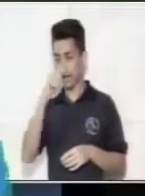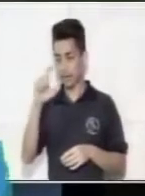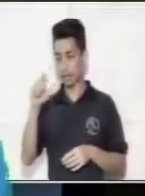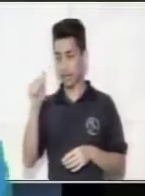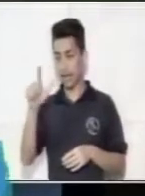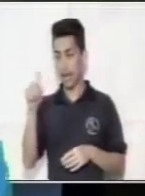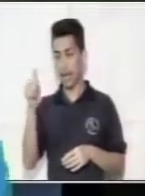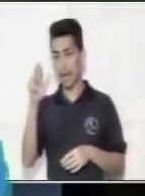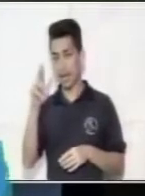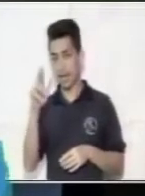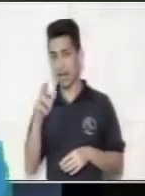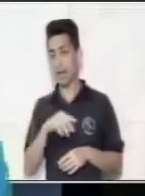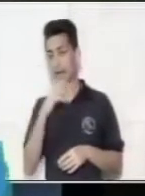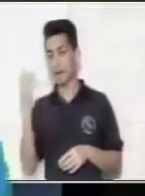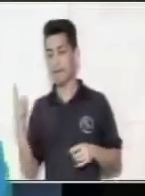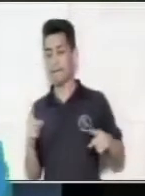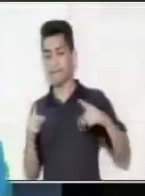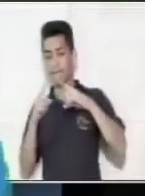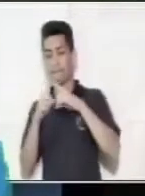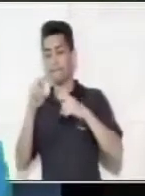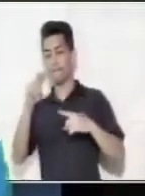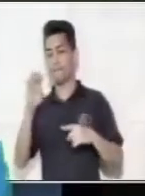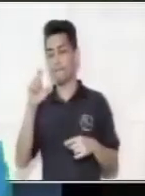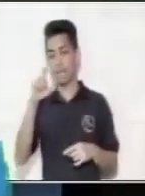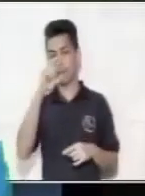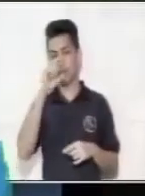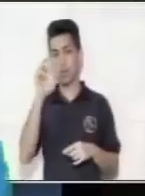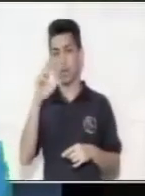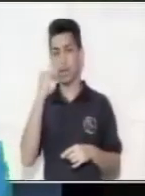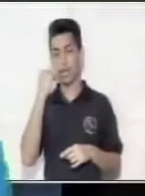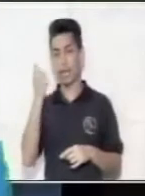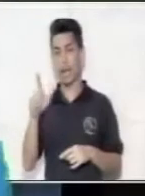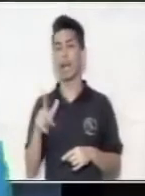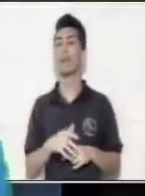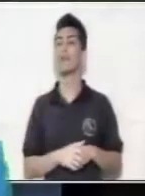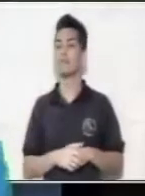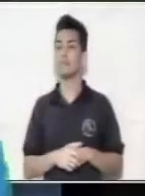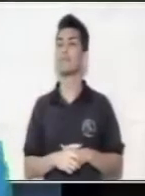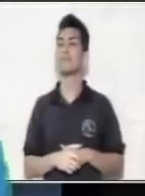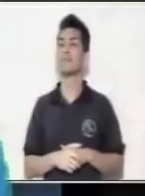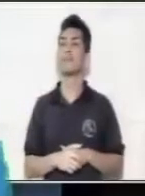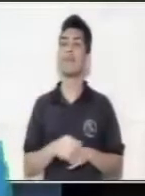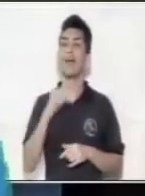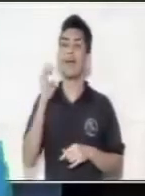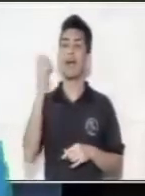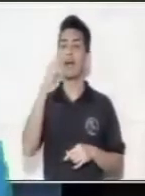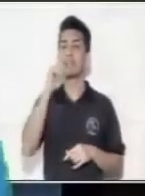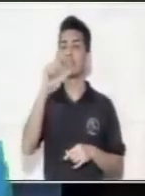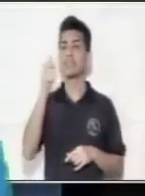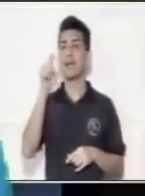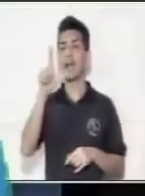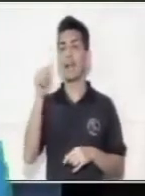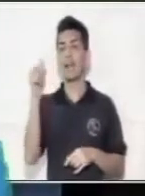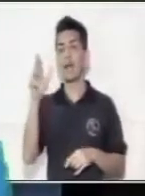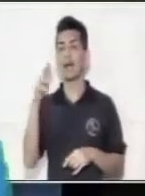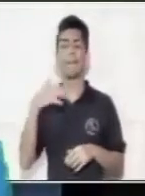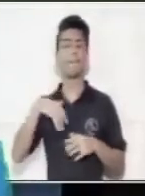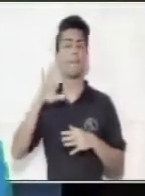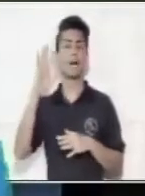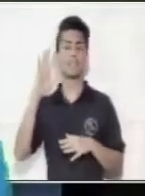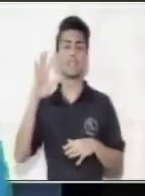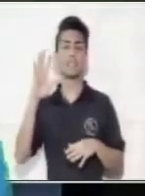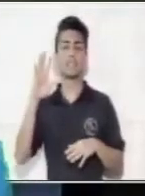¿En qué se diferencia una de la otra? Magnitudes escalares son las más comunes y